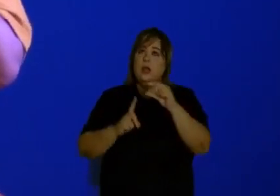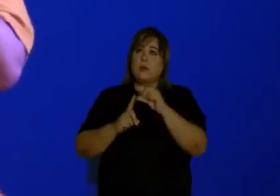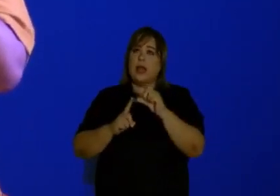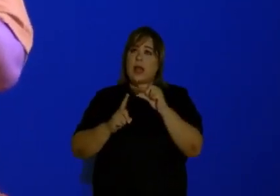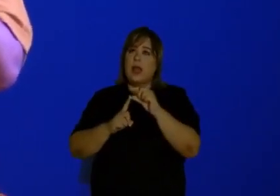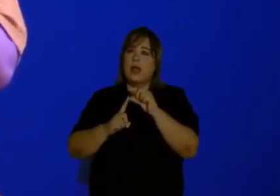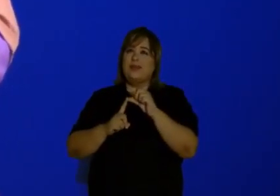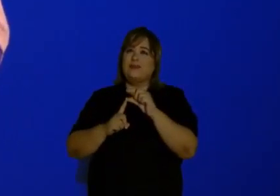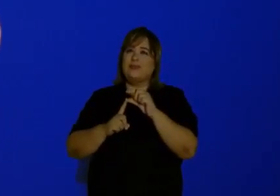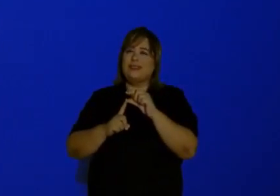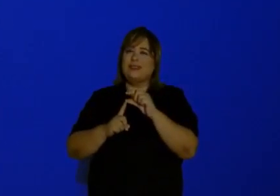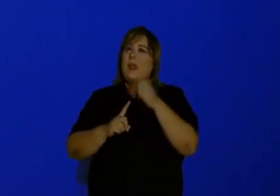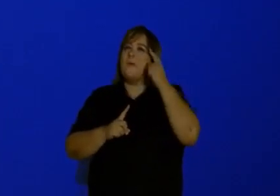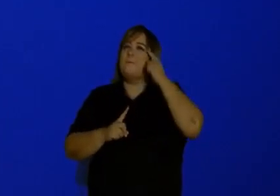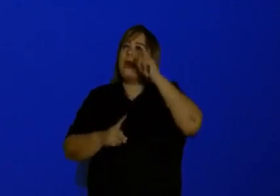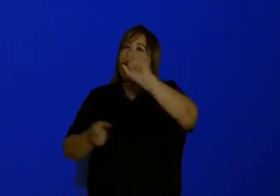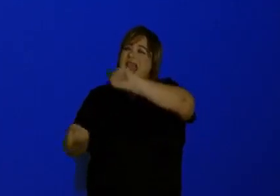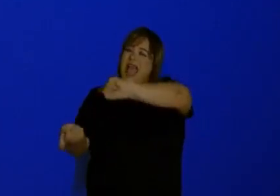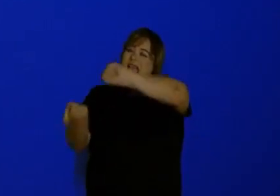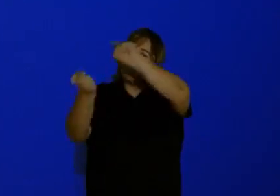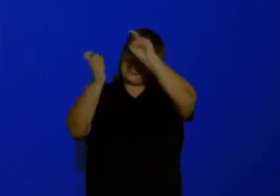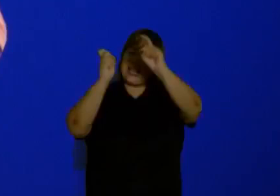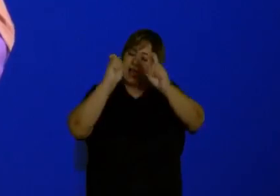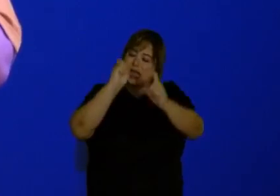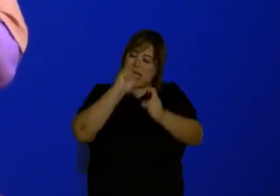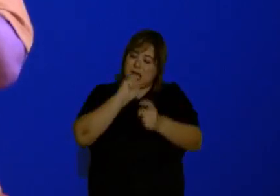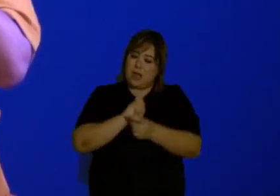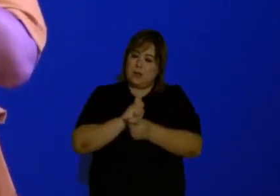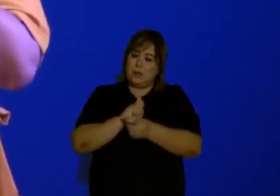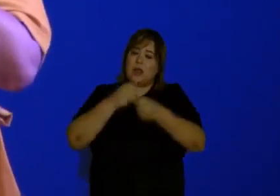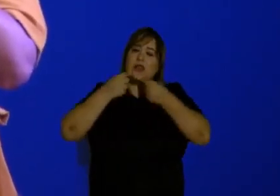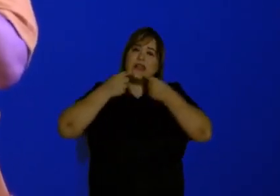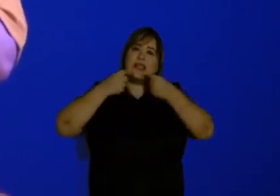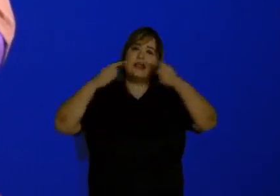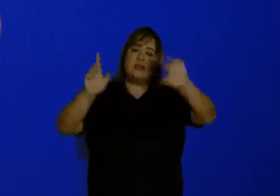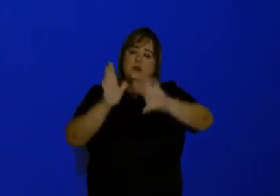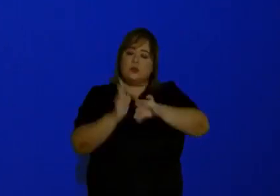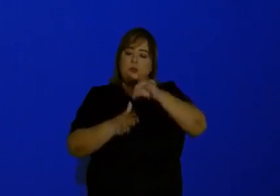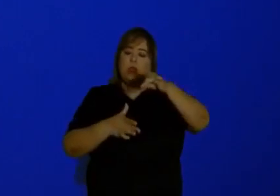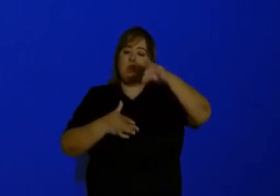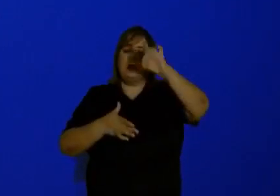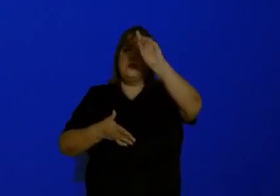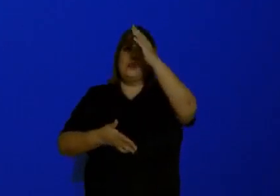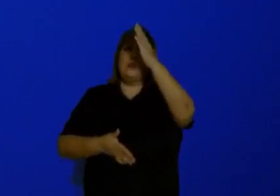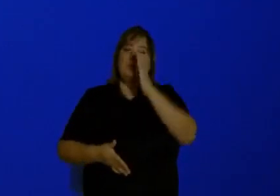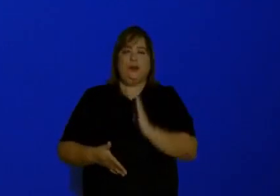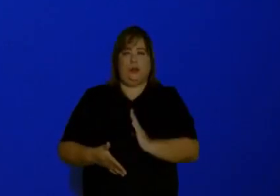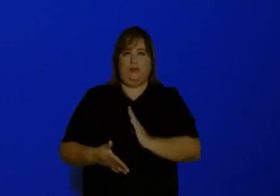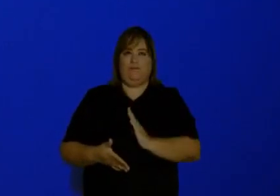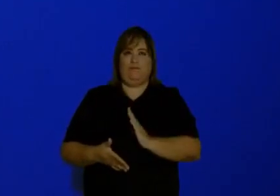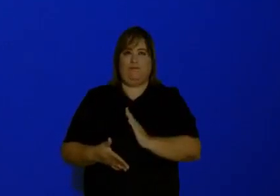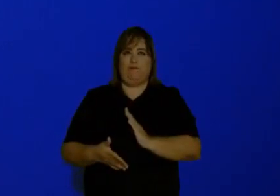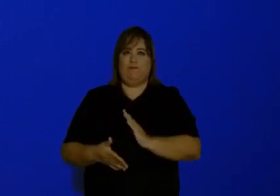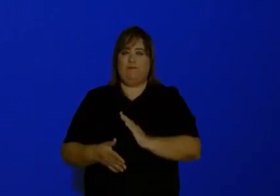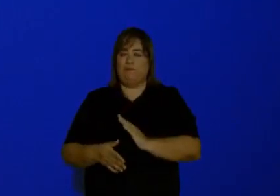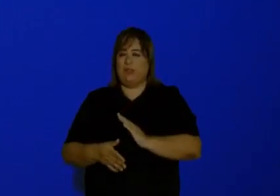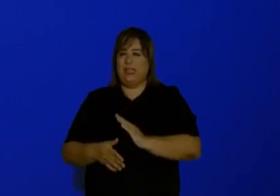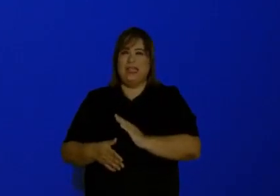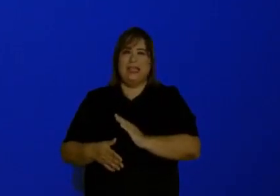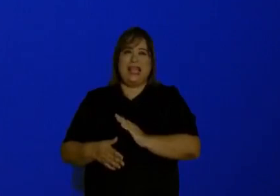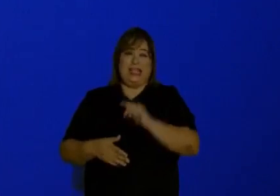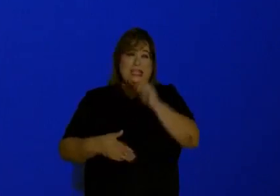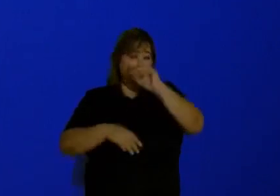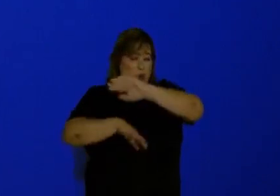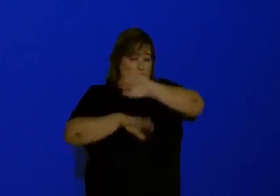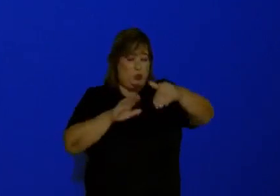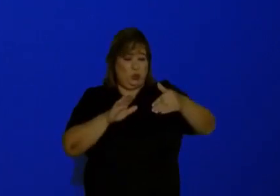amado, que trae cambios necesarios. Declaramos, Espíritu de Dios, que todo síntoma, Señor amado, queda cancelado